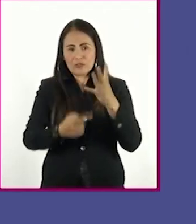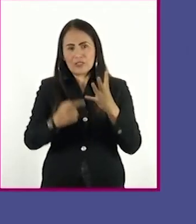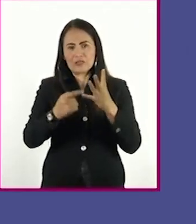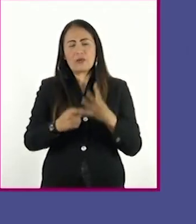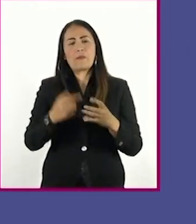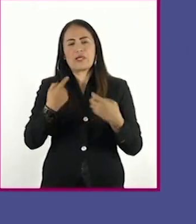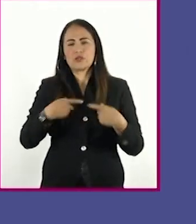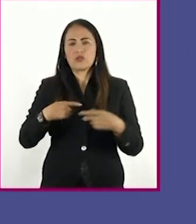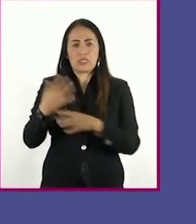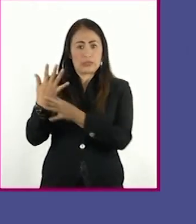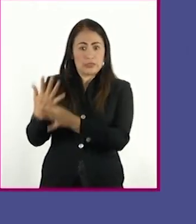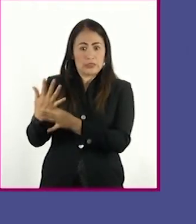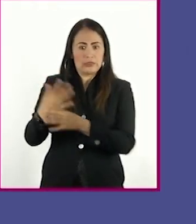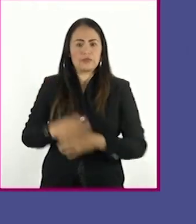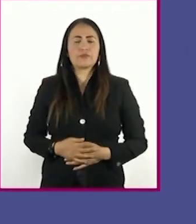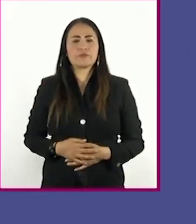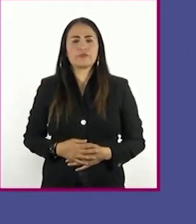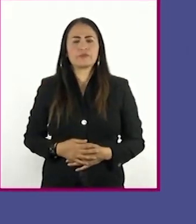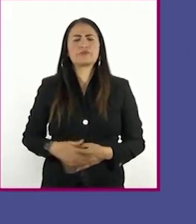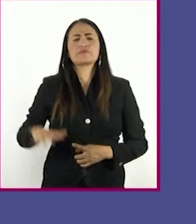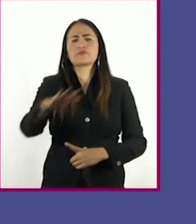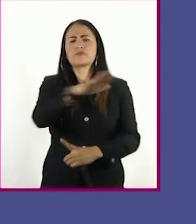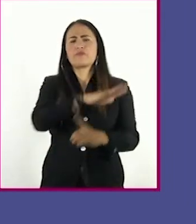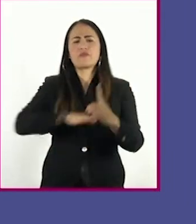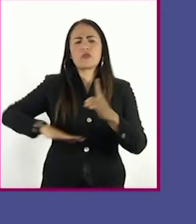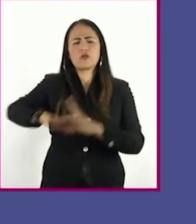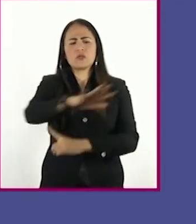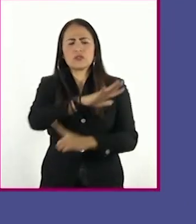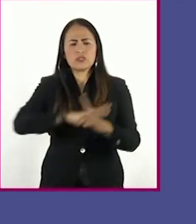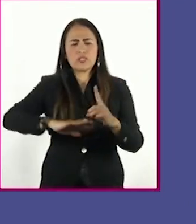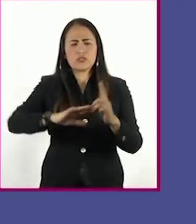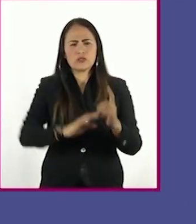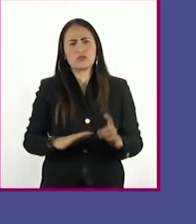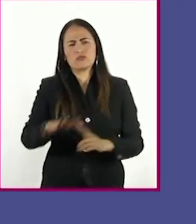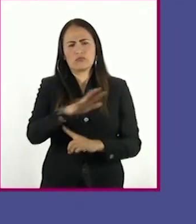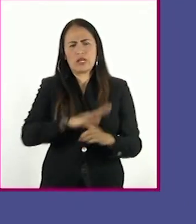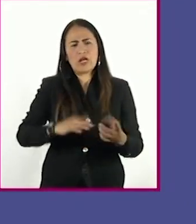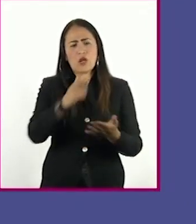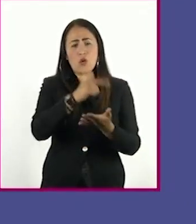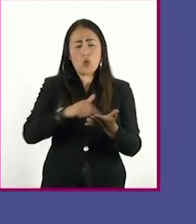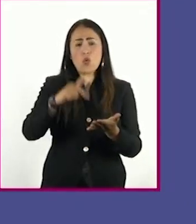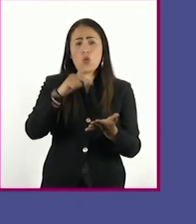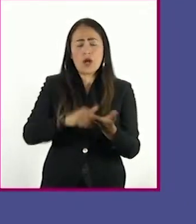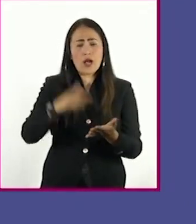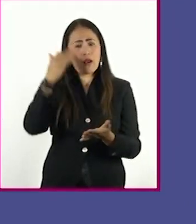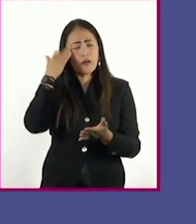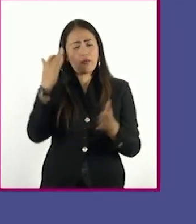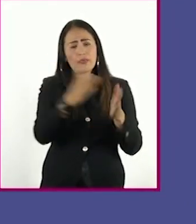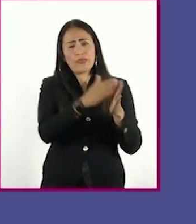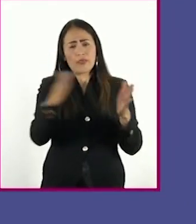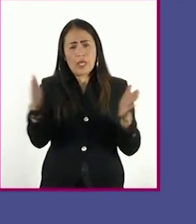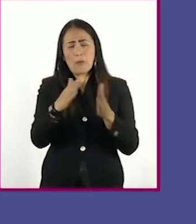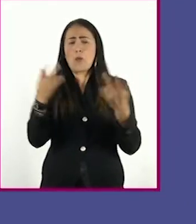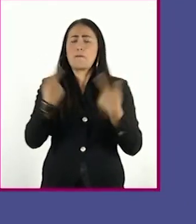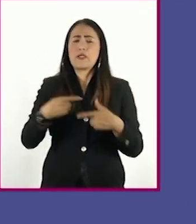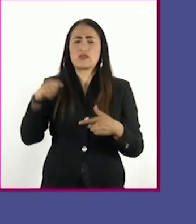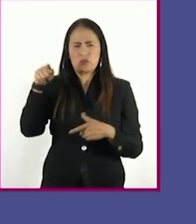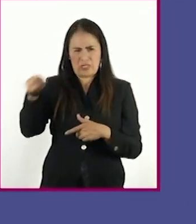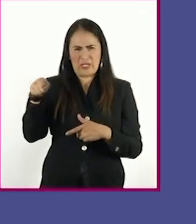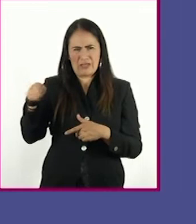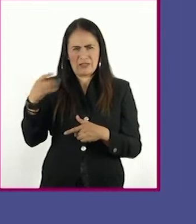autor. El contexto, que se refiere al entorno social, lugar y época en la que el autor escribe la